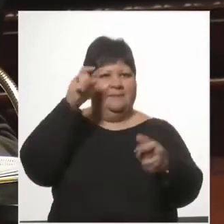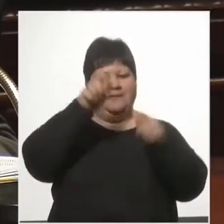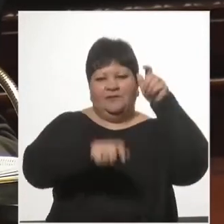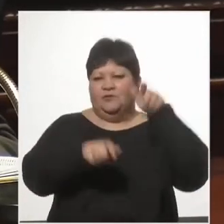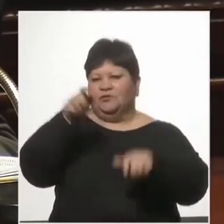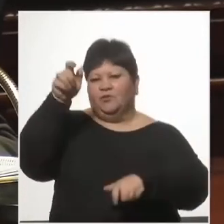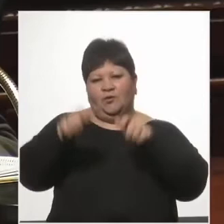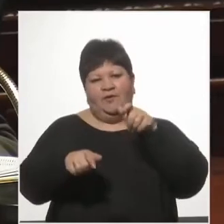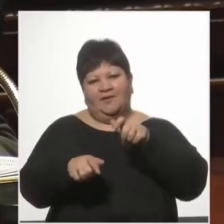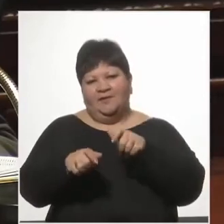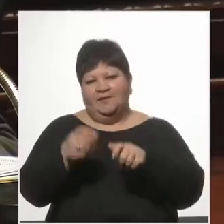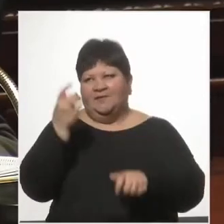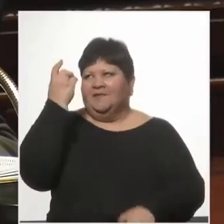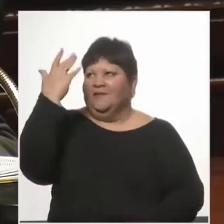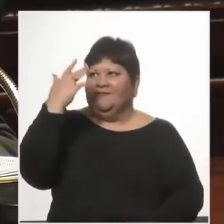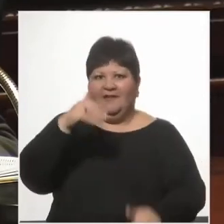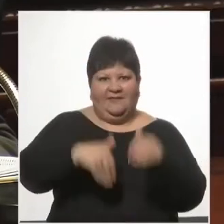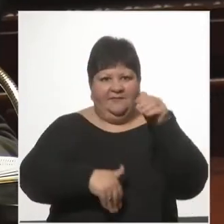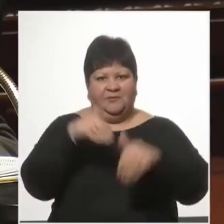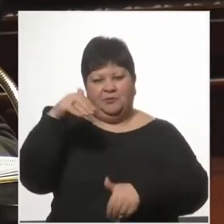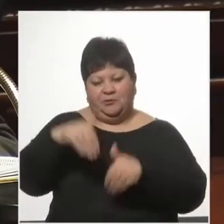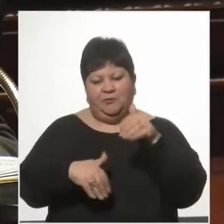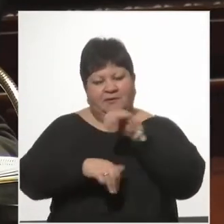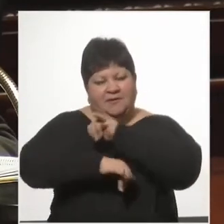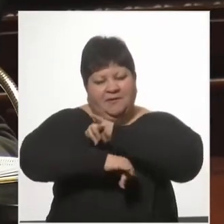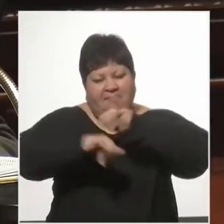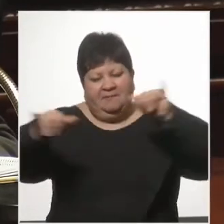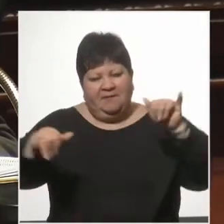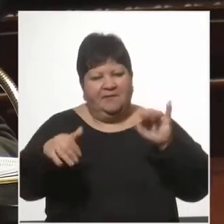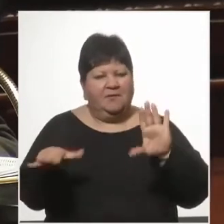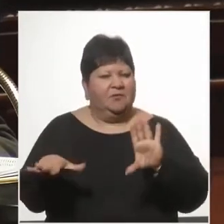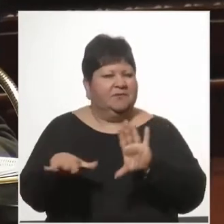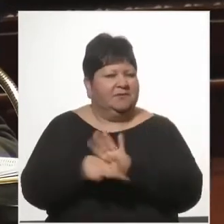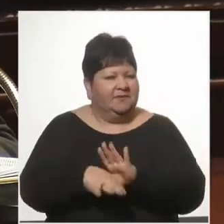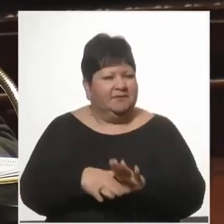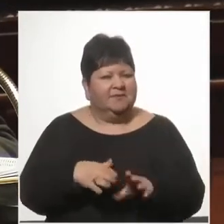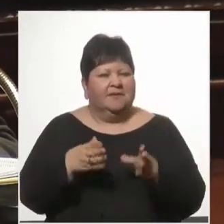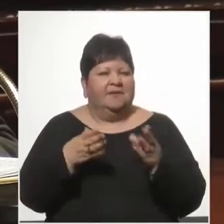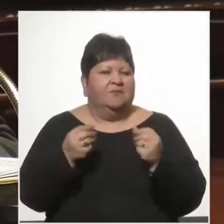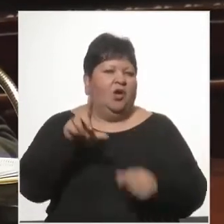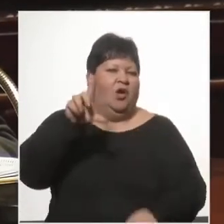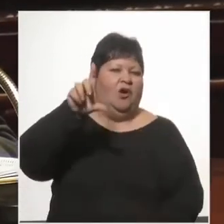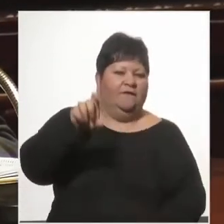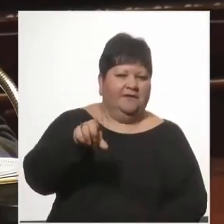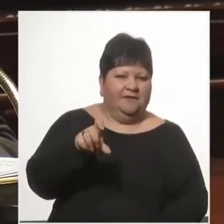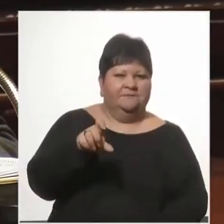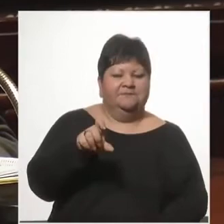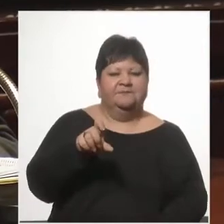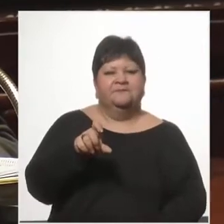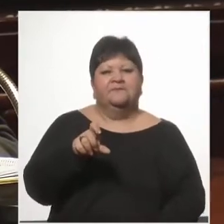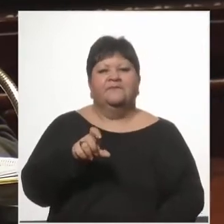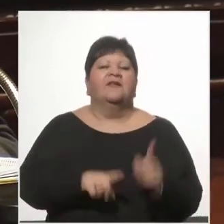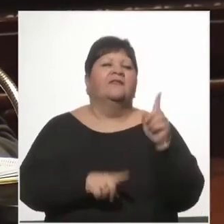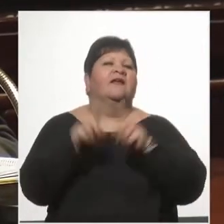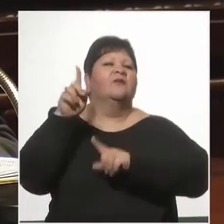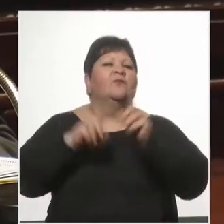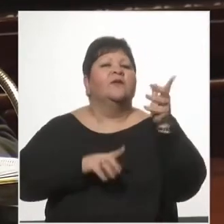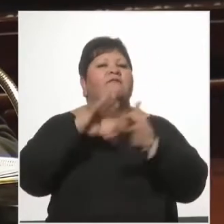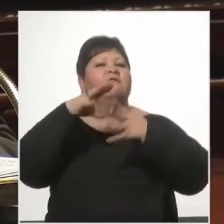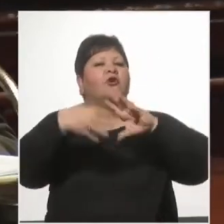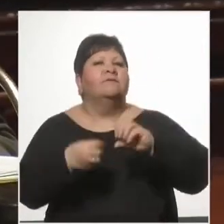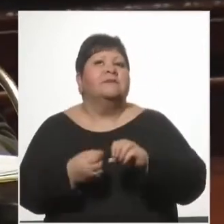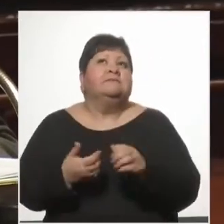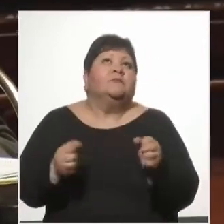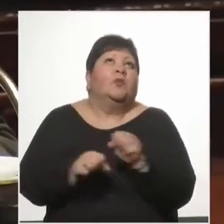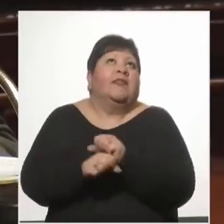la campaña se dieron una serie de coincidencias demasiado obvias que de alguna manera pueden haber afectado las